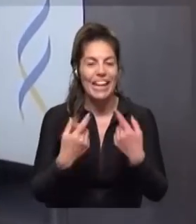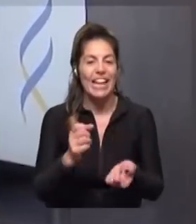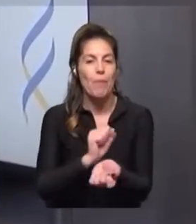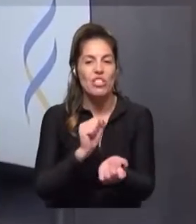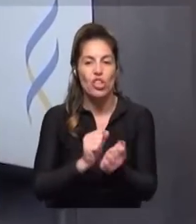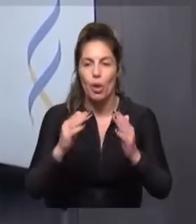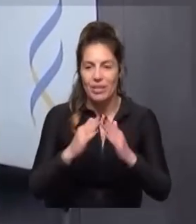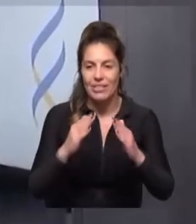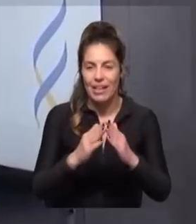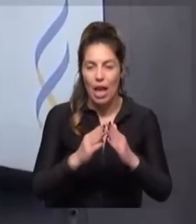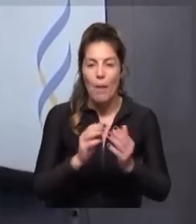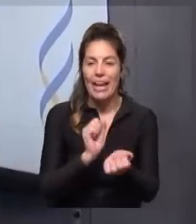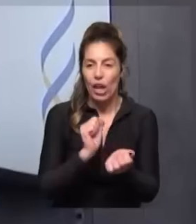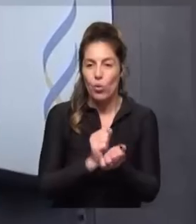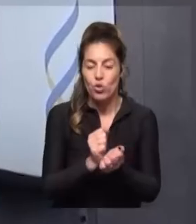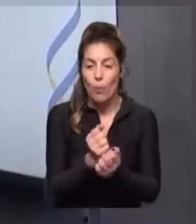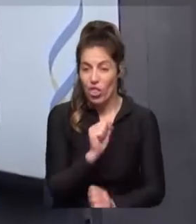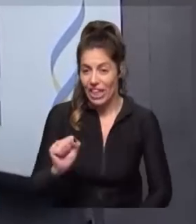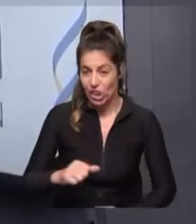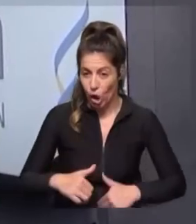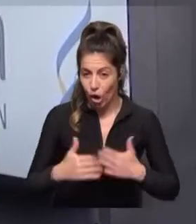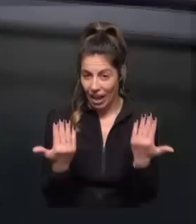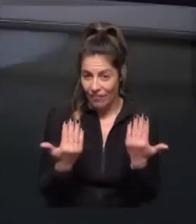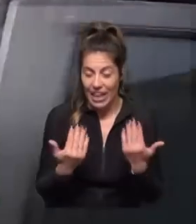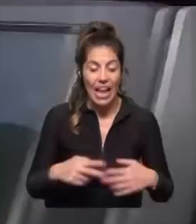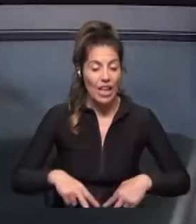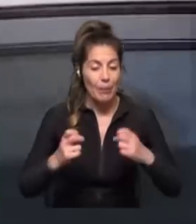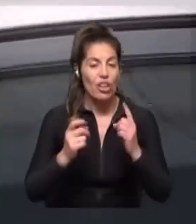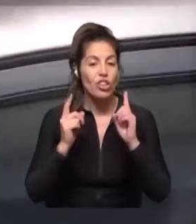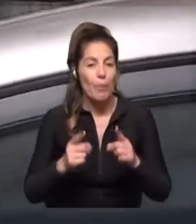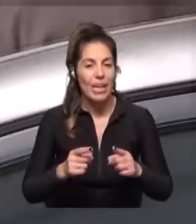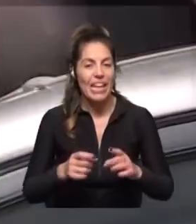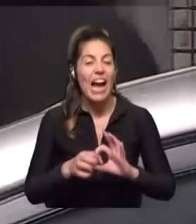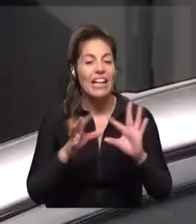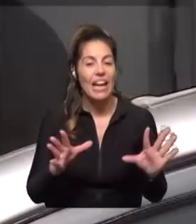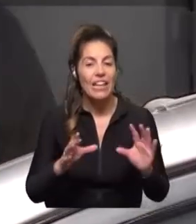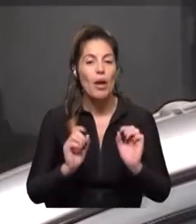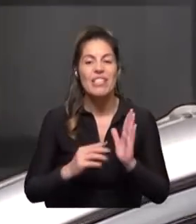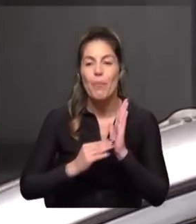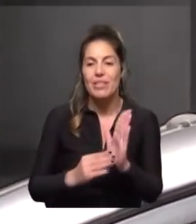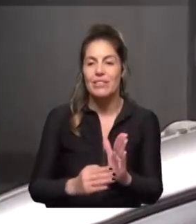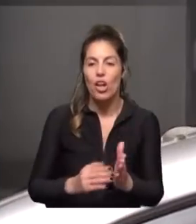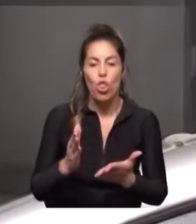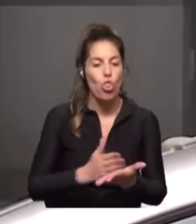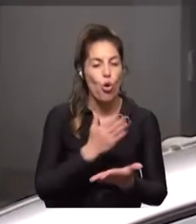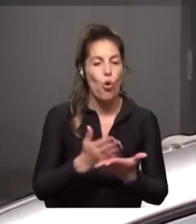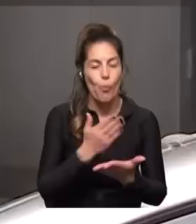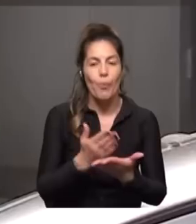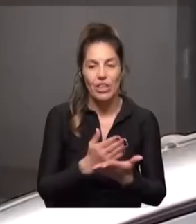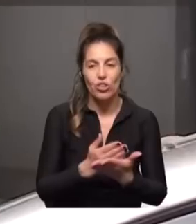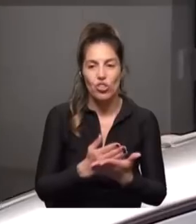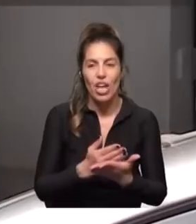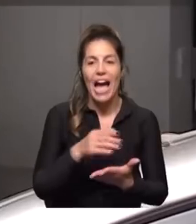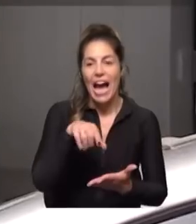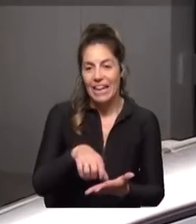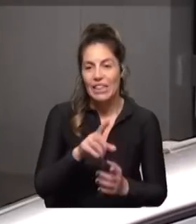reclusos con largas condenas por delitos graves Así mismo la investigación apunta a dilucidarse y también se presentaron documentos apócrifos en sede de fuero